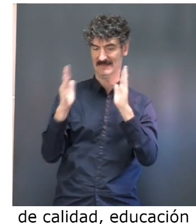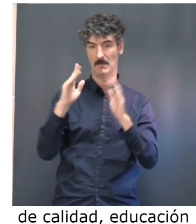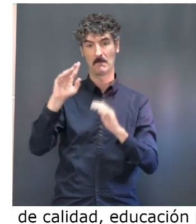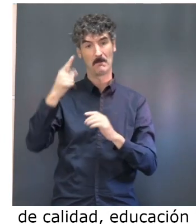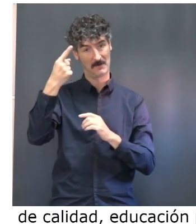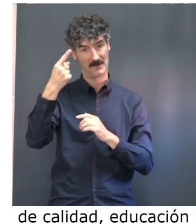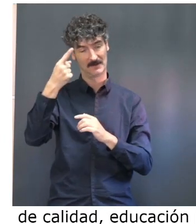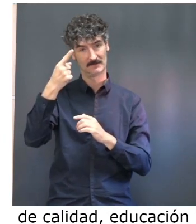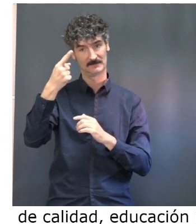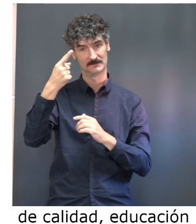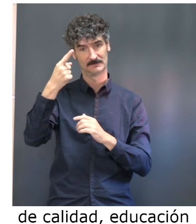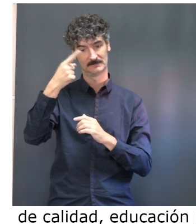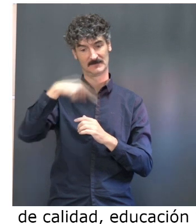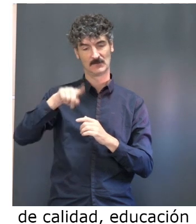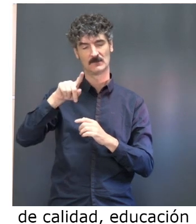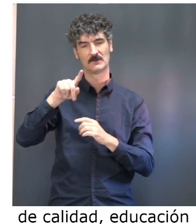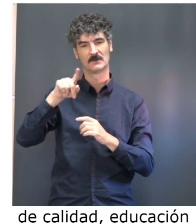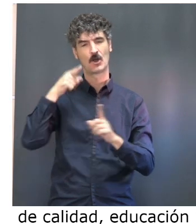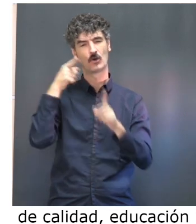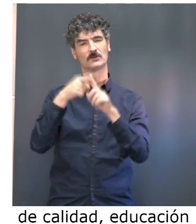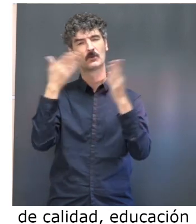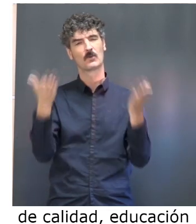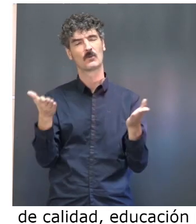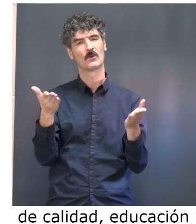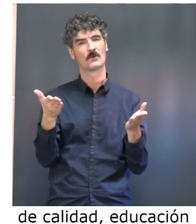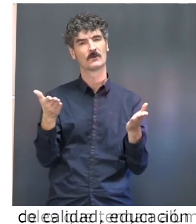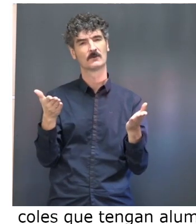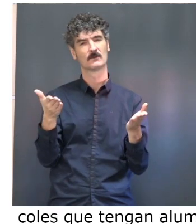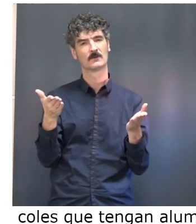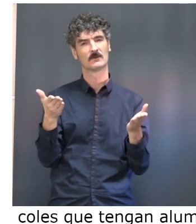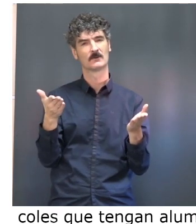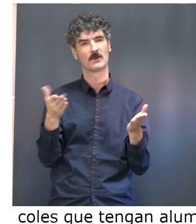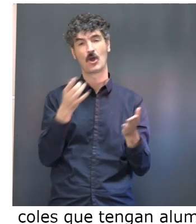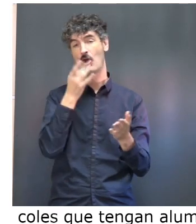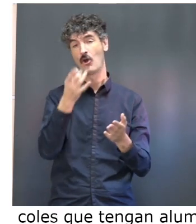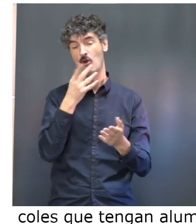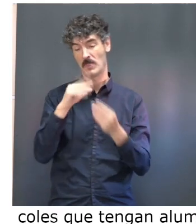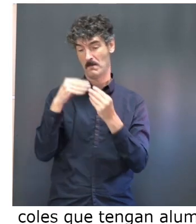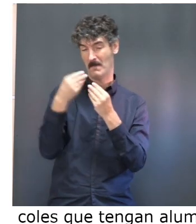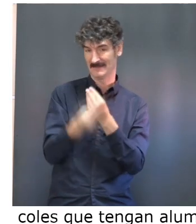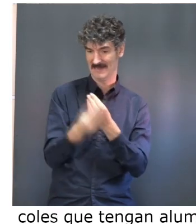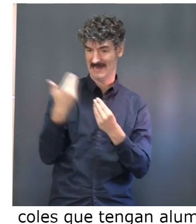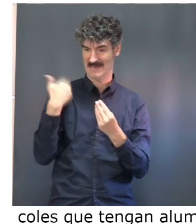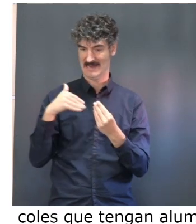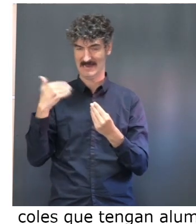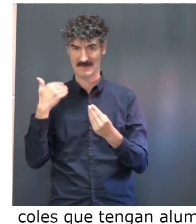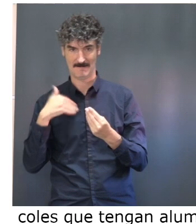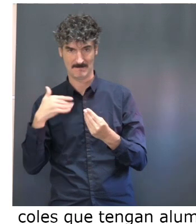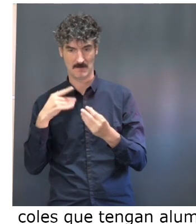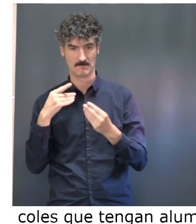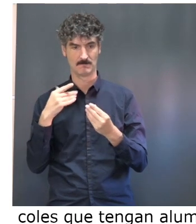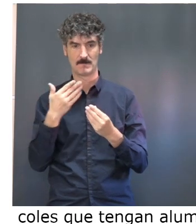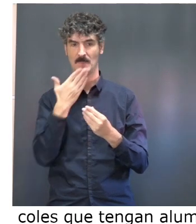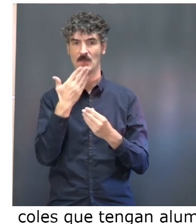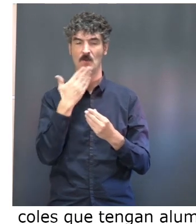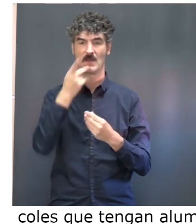primaria, y lo que busca es que de una manera lúdica, con materiales ya digamos listos para uso,